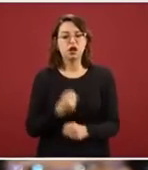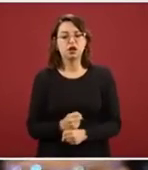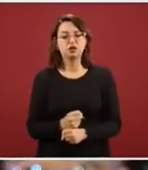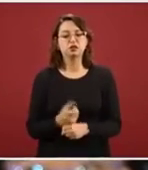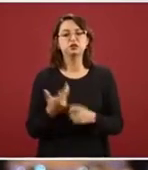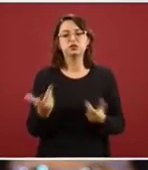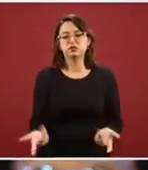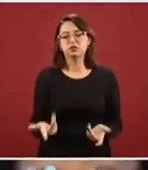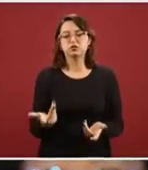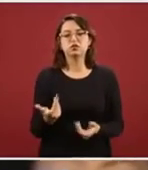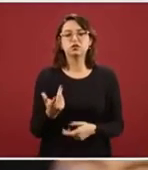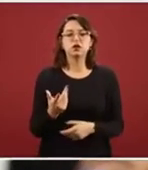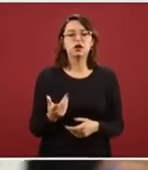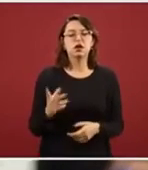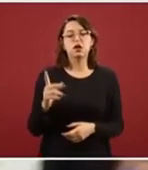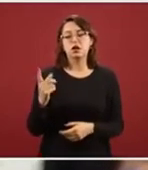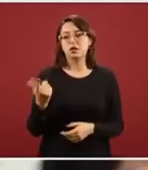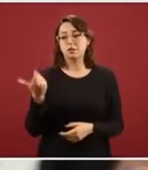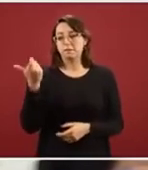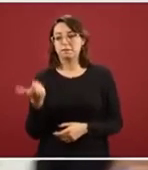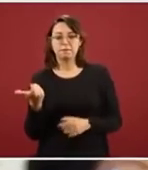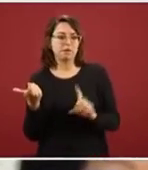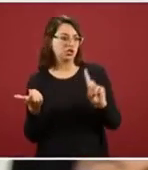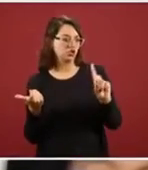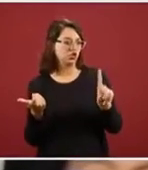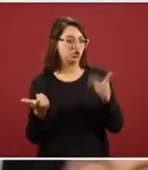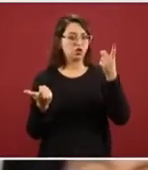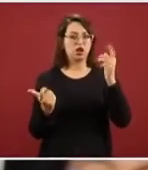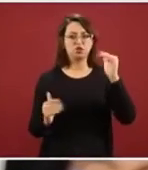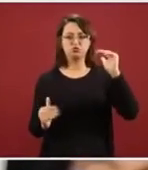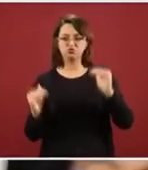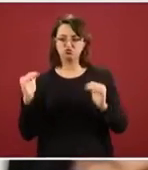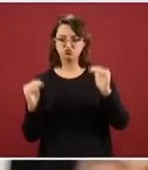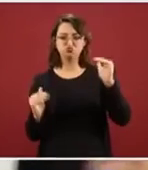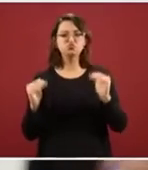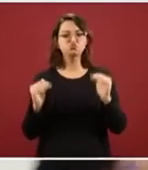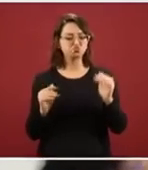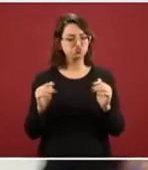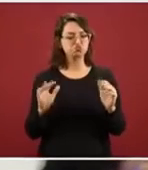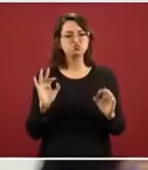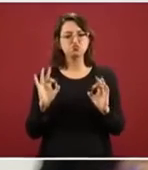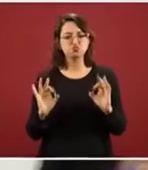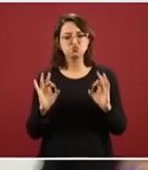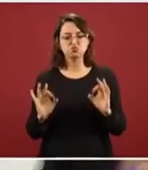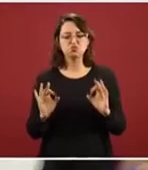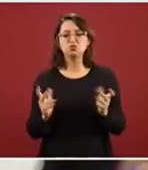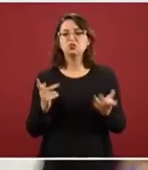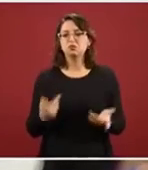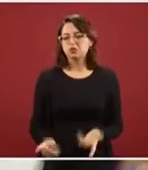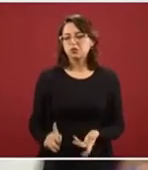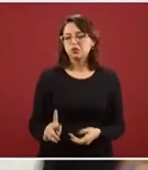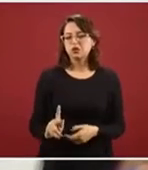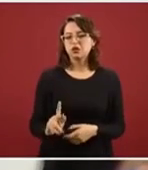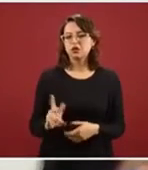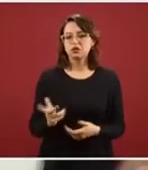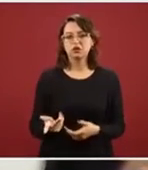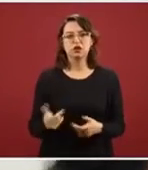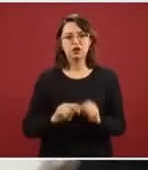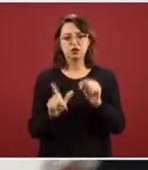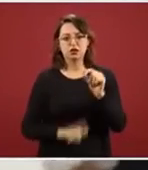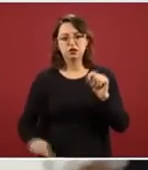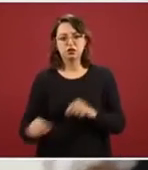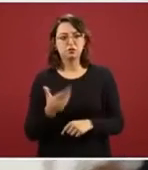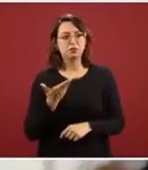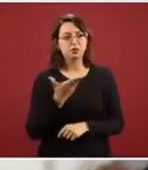la fluctuación del peso dólar no arriba de los 19-20 pesos, no se ha endeudado al país, por supuesto en